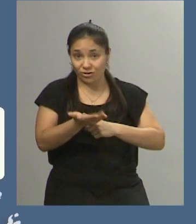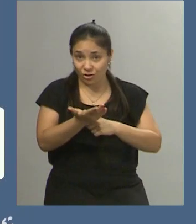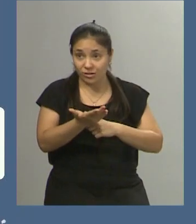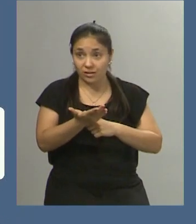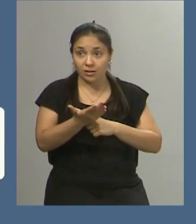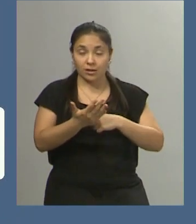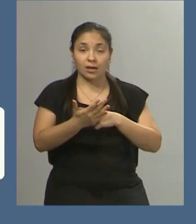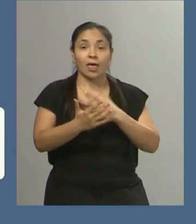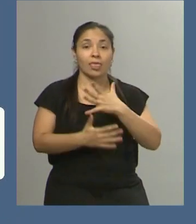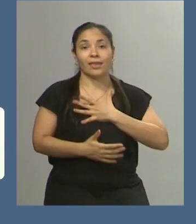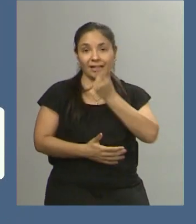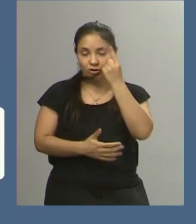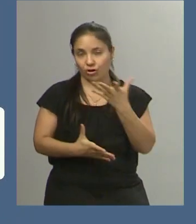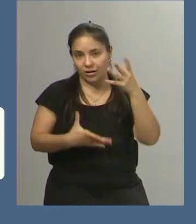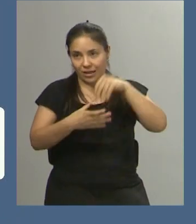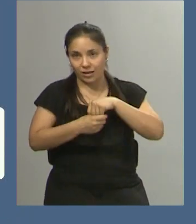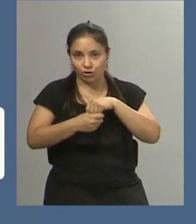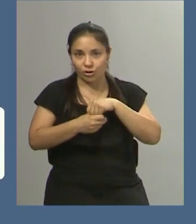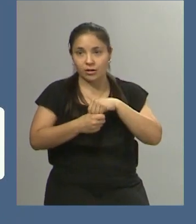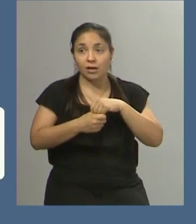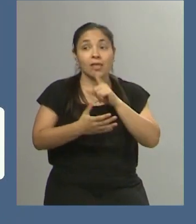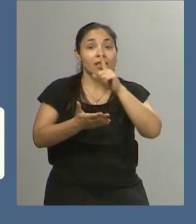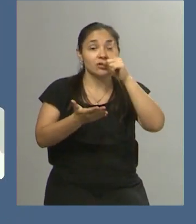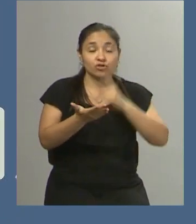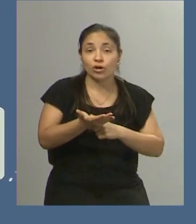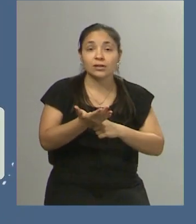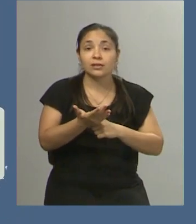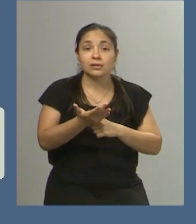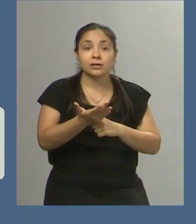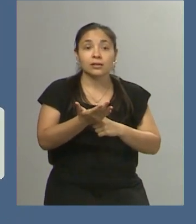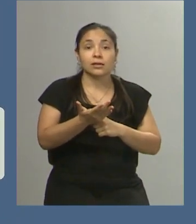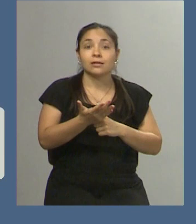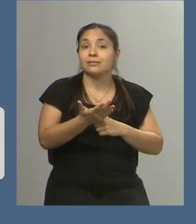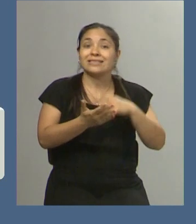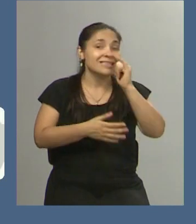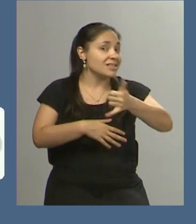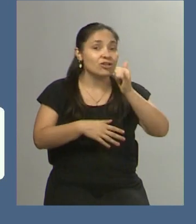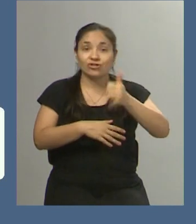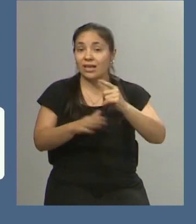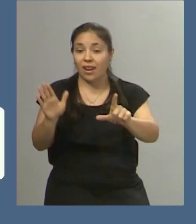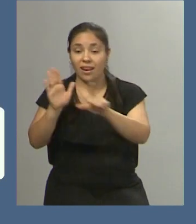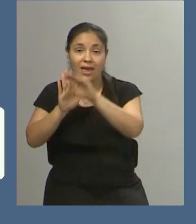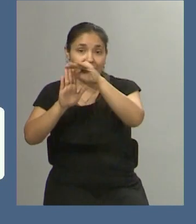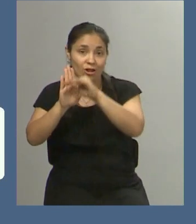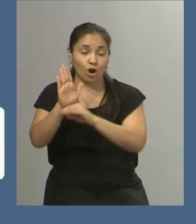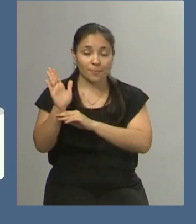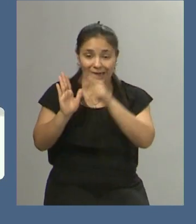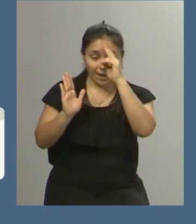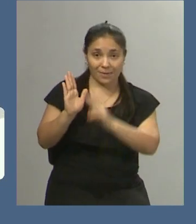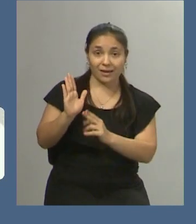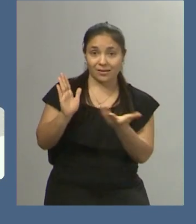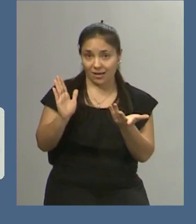parte del directorio, esa decisión se tiene que hacer conforme a las reglas. Si uno de los miembros